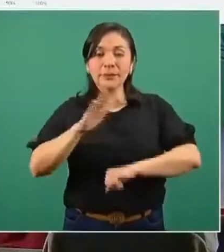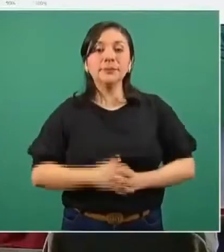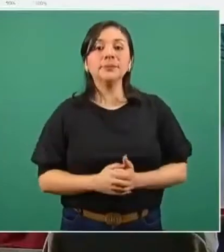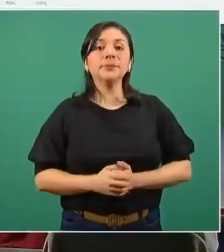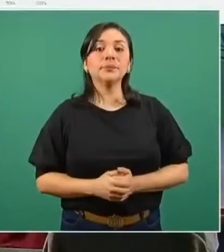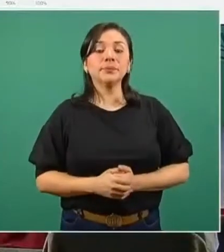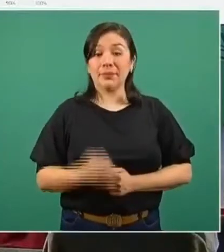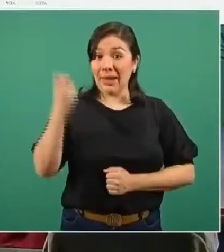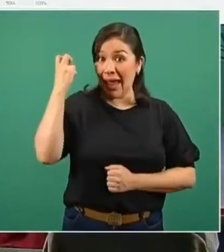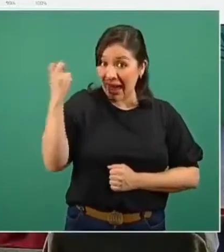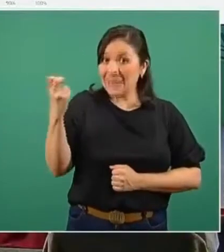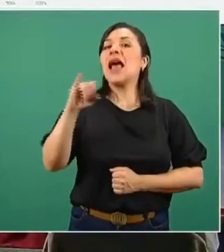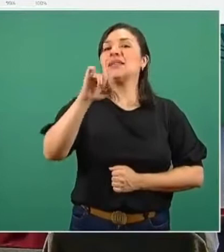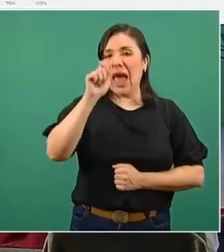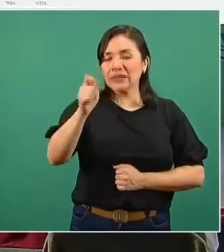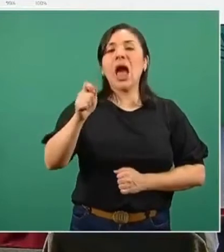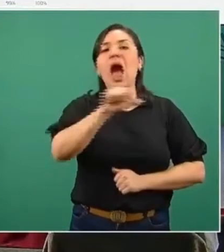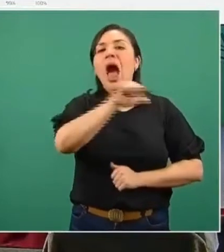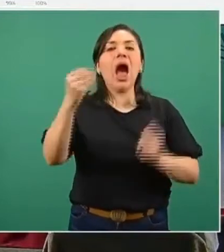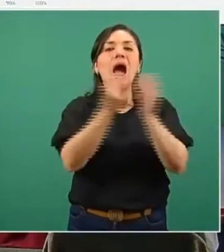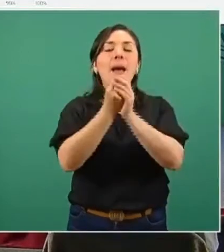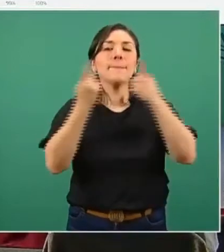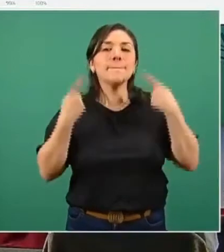Estas sí son personas.